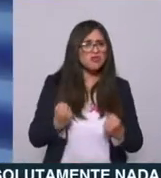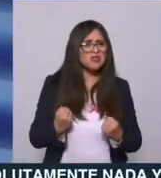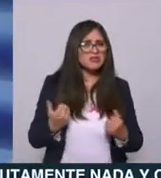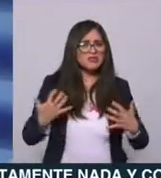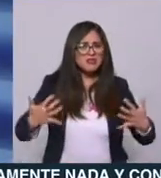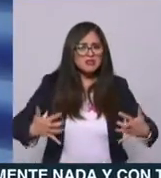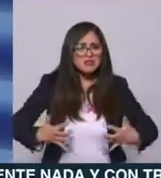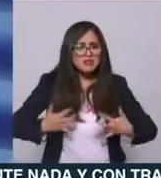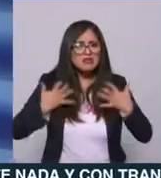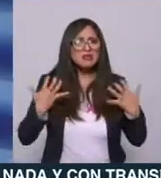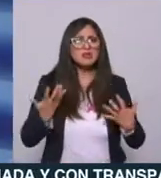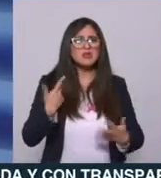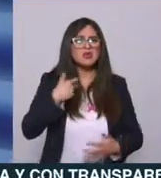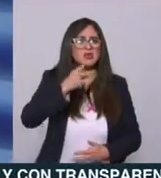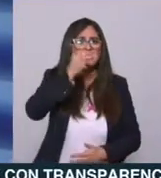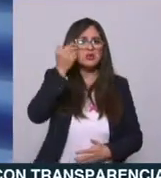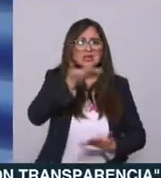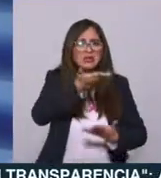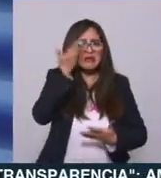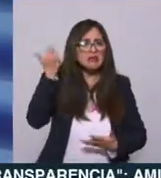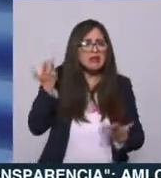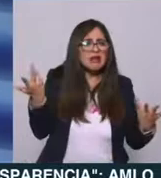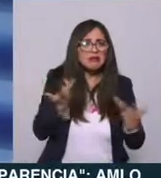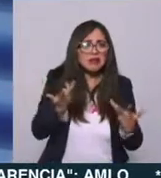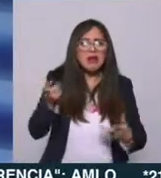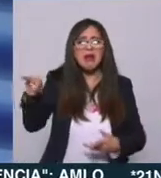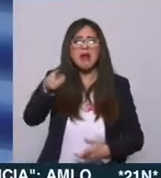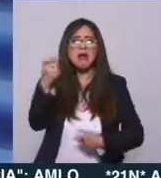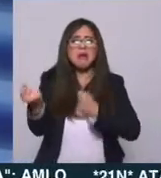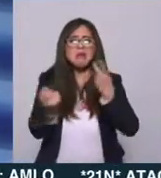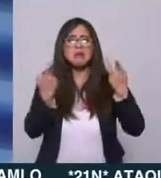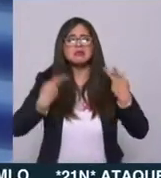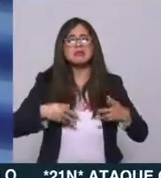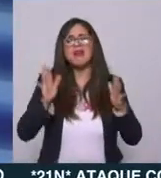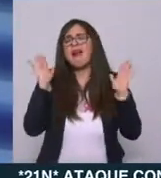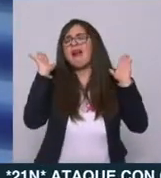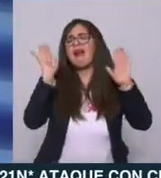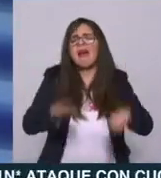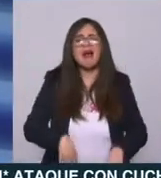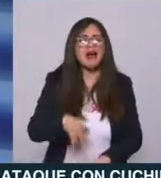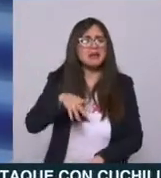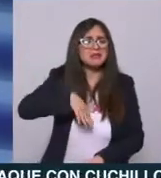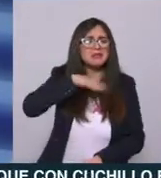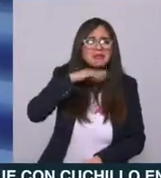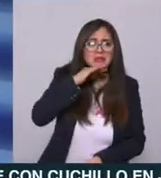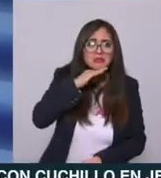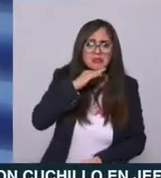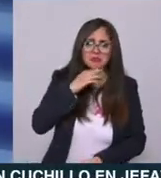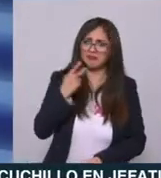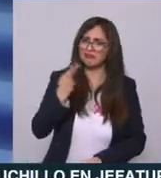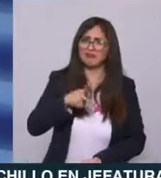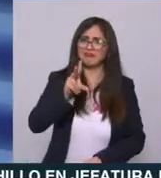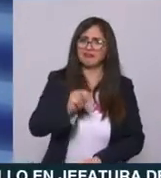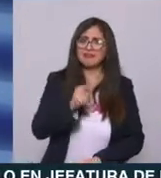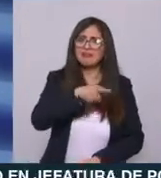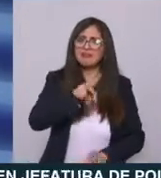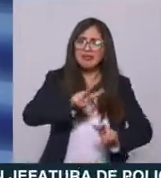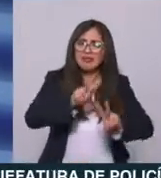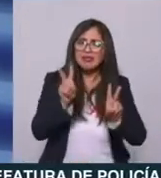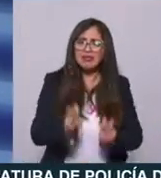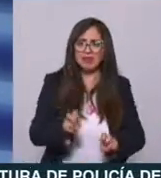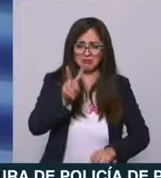porque mucha gente lo minimiza la situación, y yo creo que es un tema